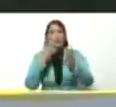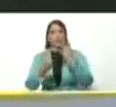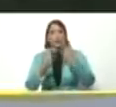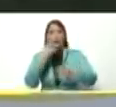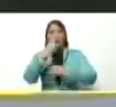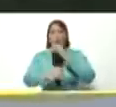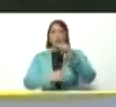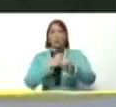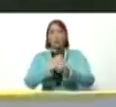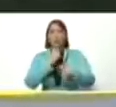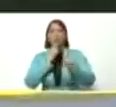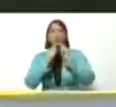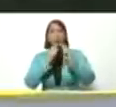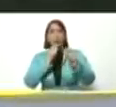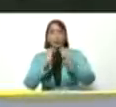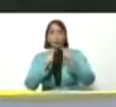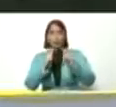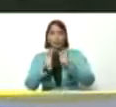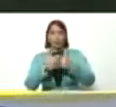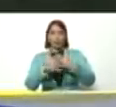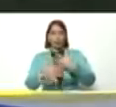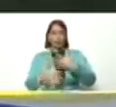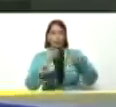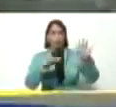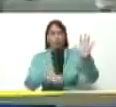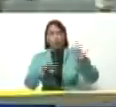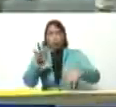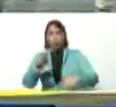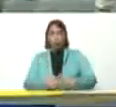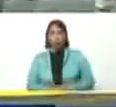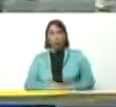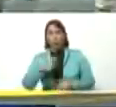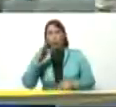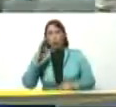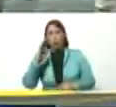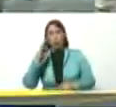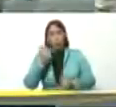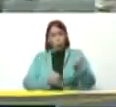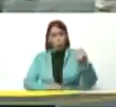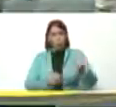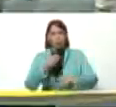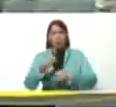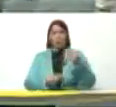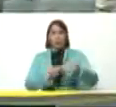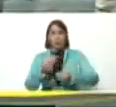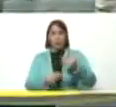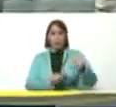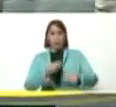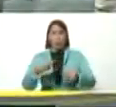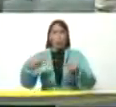Turismo en su versión número 14. La última la hicimos, recuerdo, allá en el Hotel Benetur,